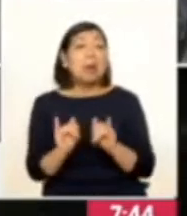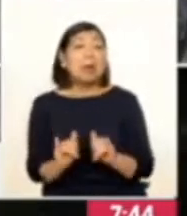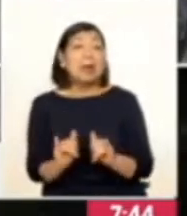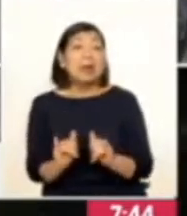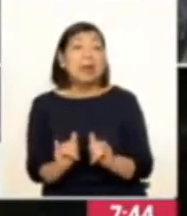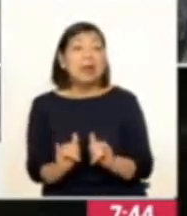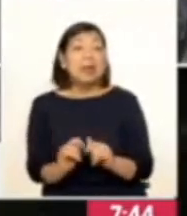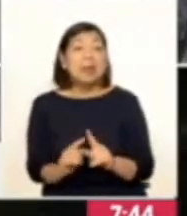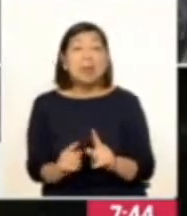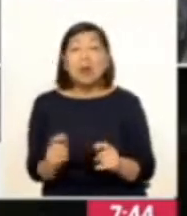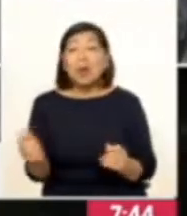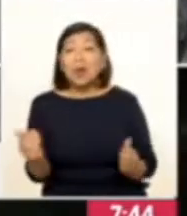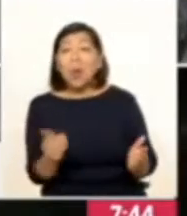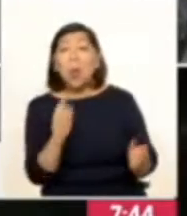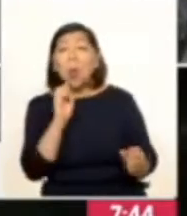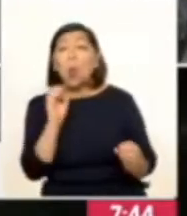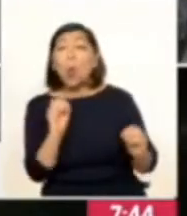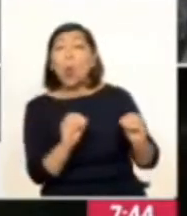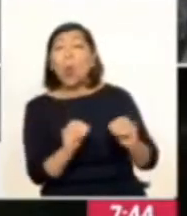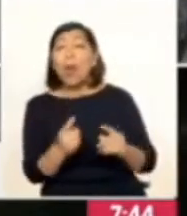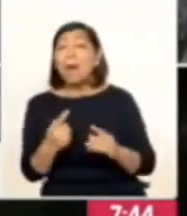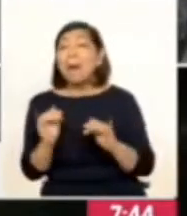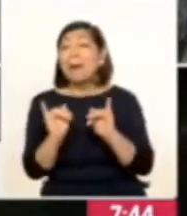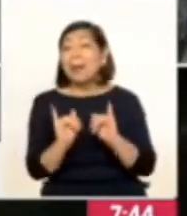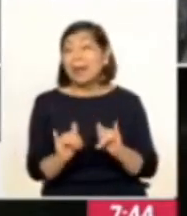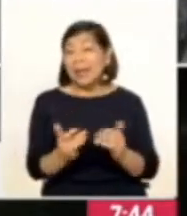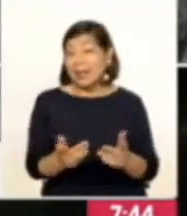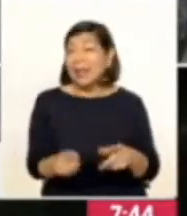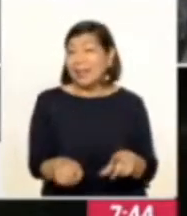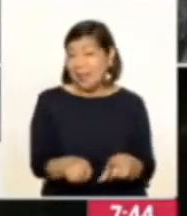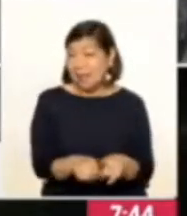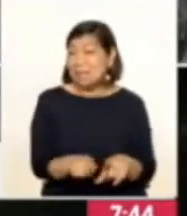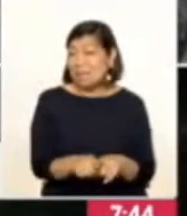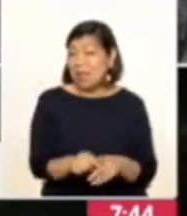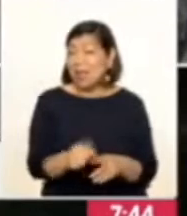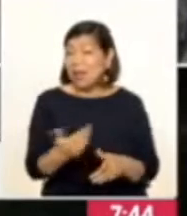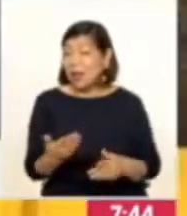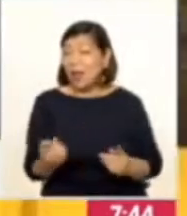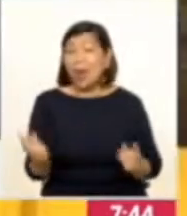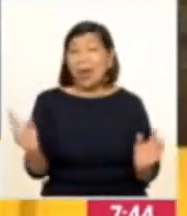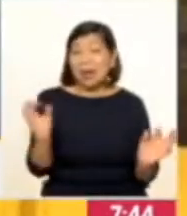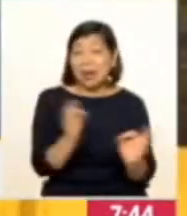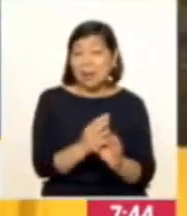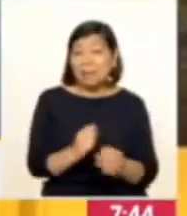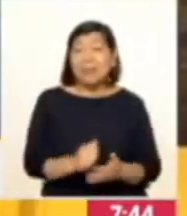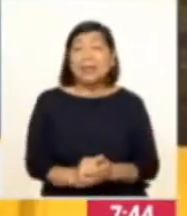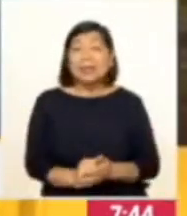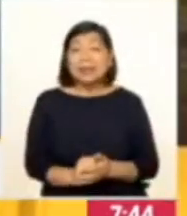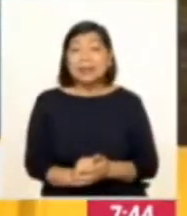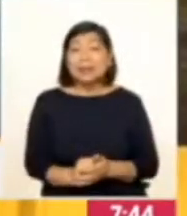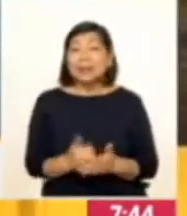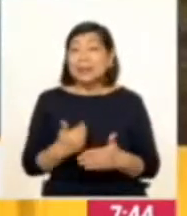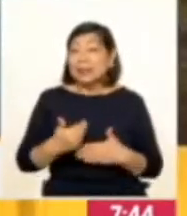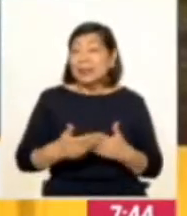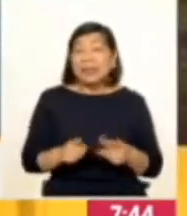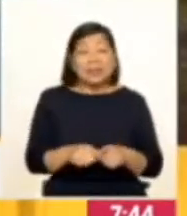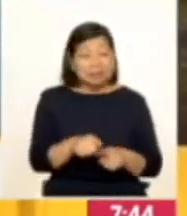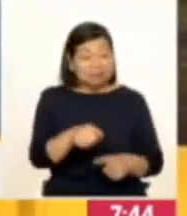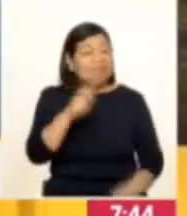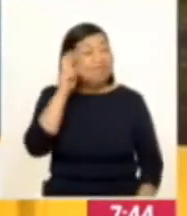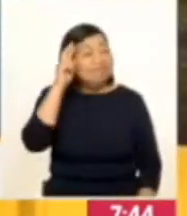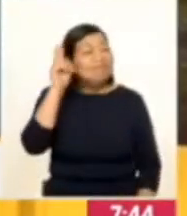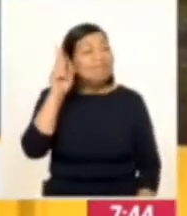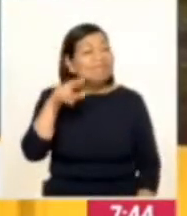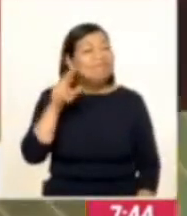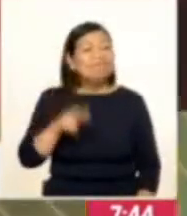unos limpian a otros también no porque en el aparato público también se van de un lado para otro y eso tienes toda la razón